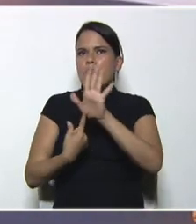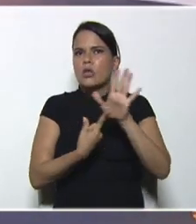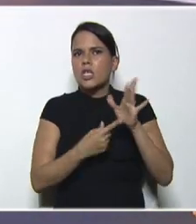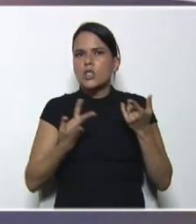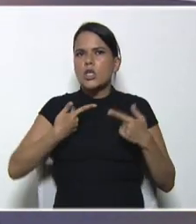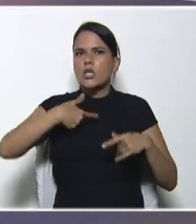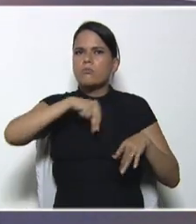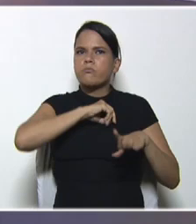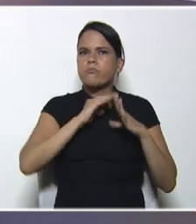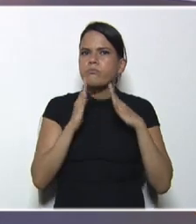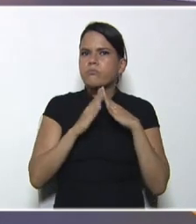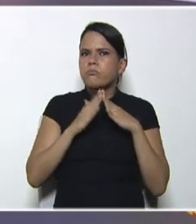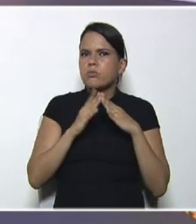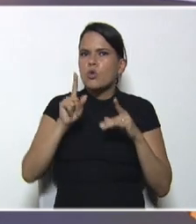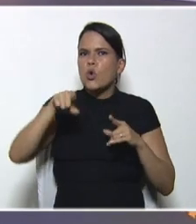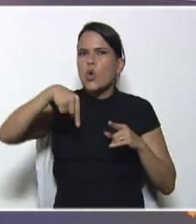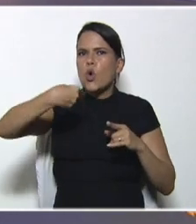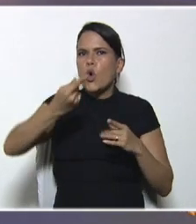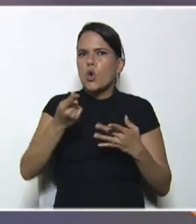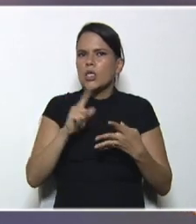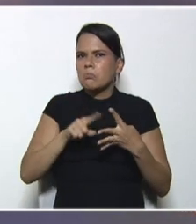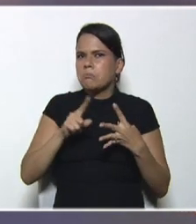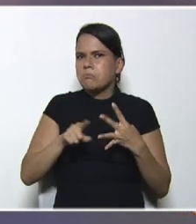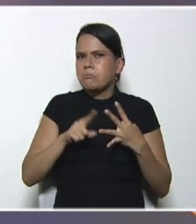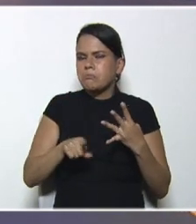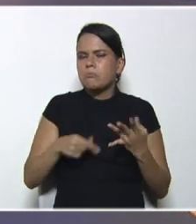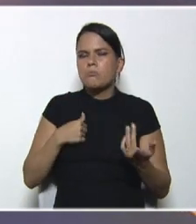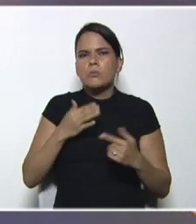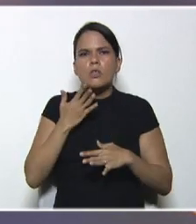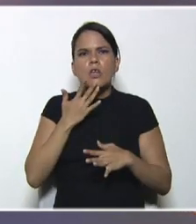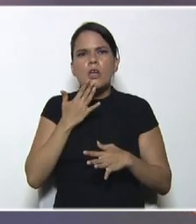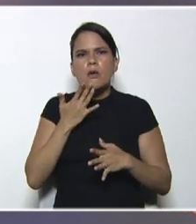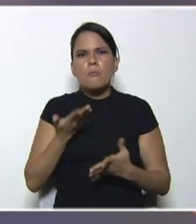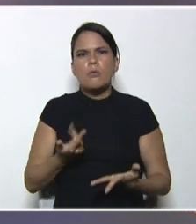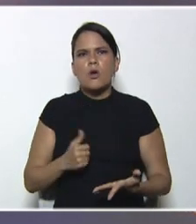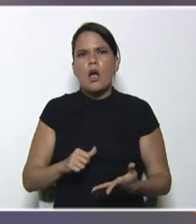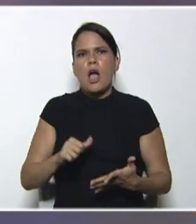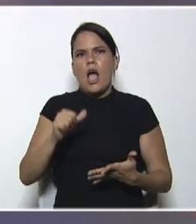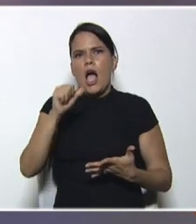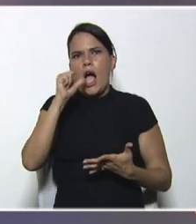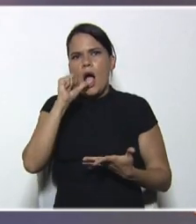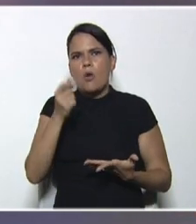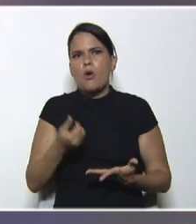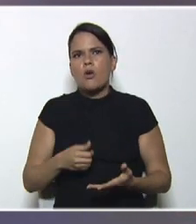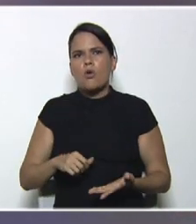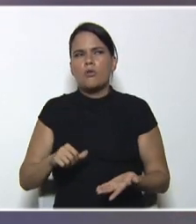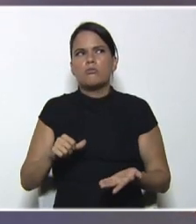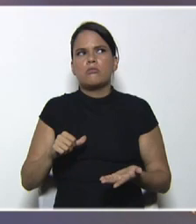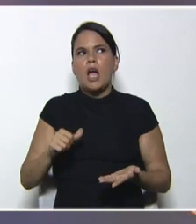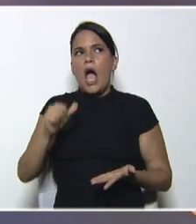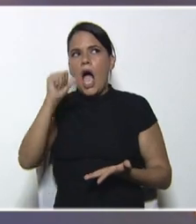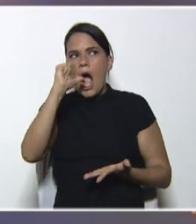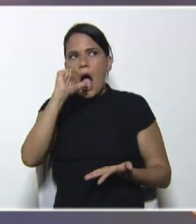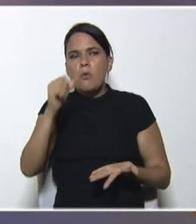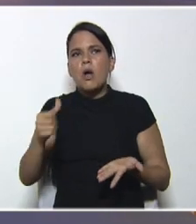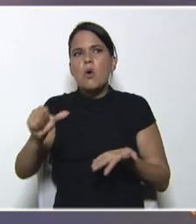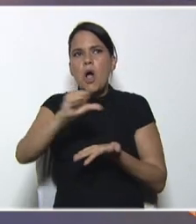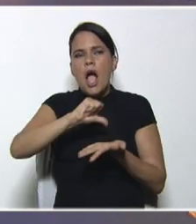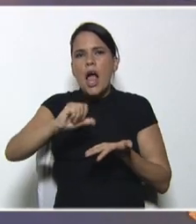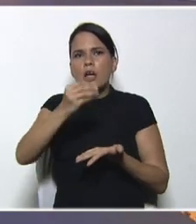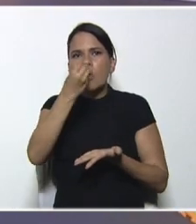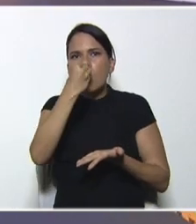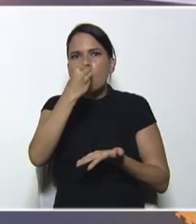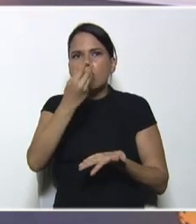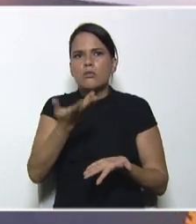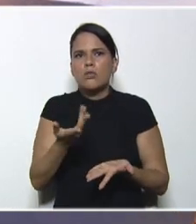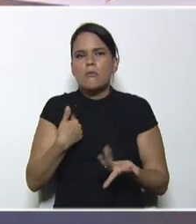nuestro hogar con otro tipo de materiales. Por ejemplo, agua con alcohol, ¿sí? Vamos